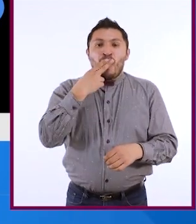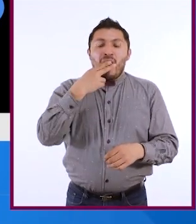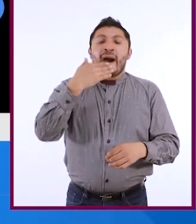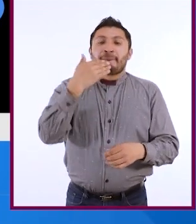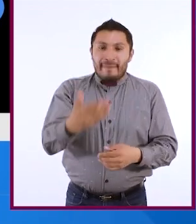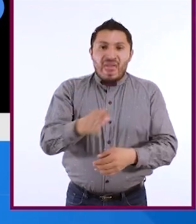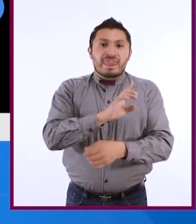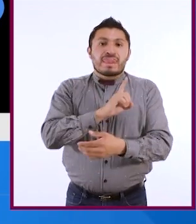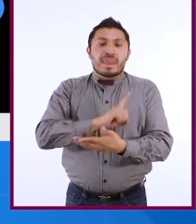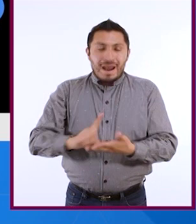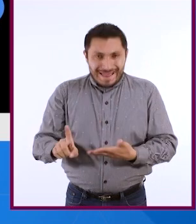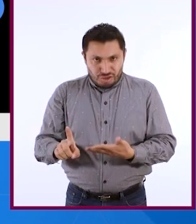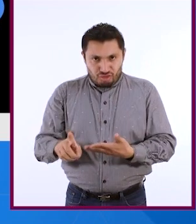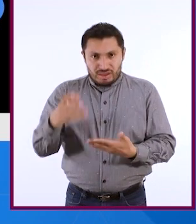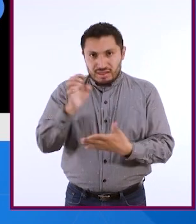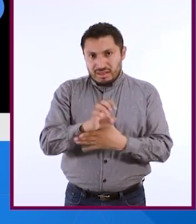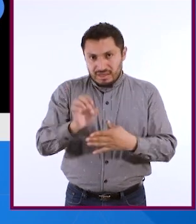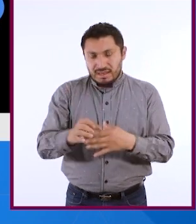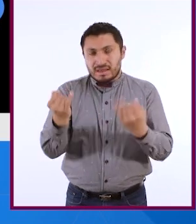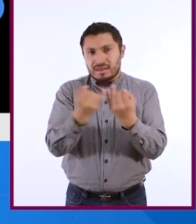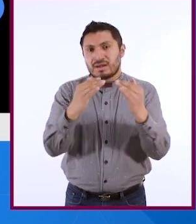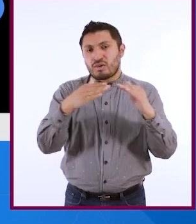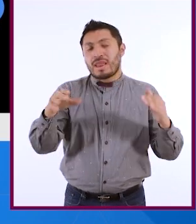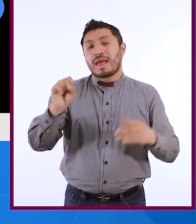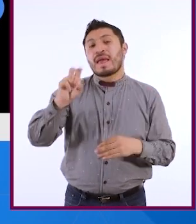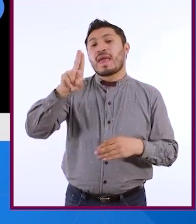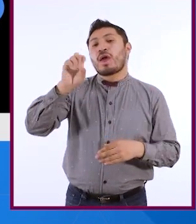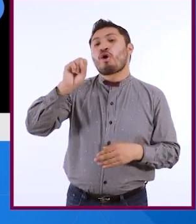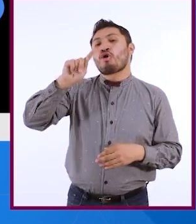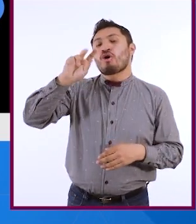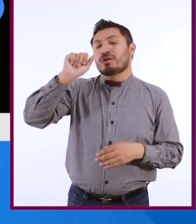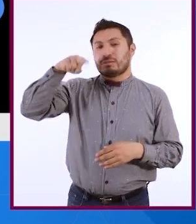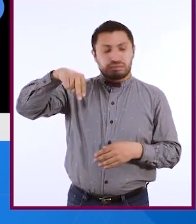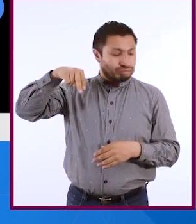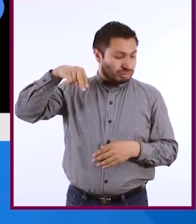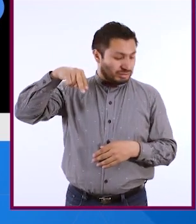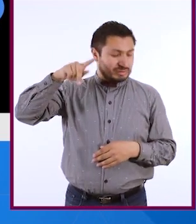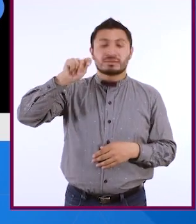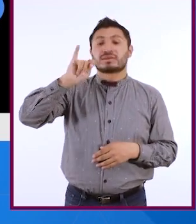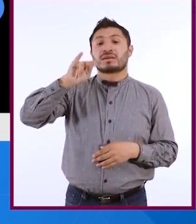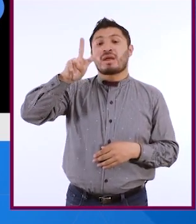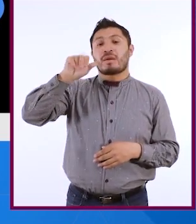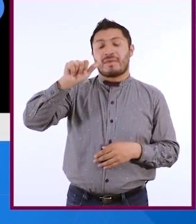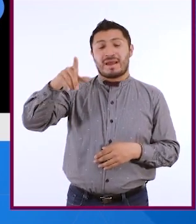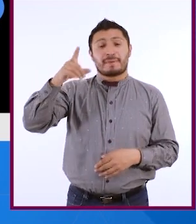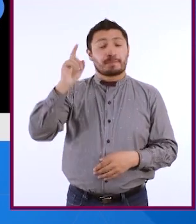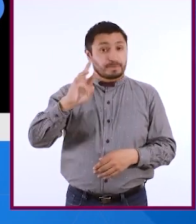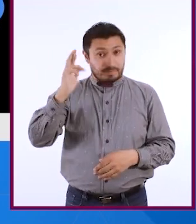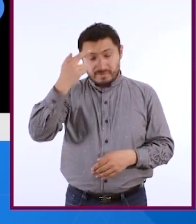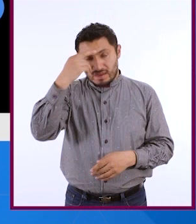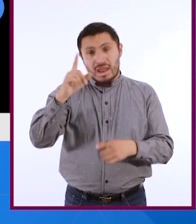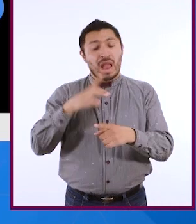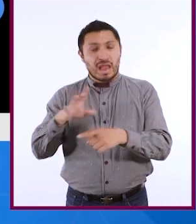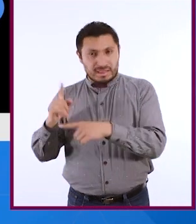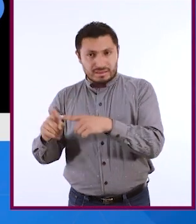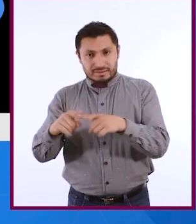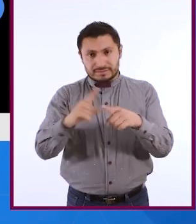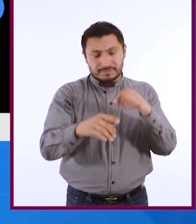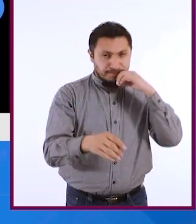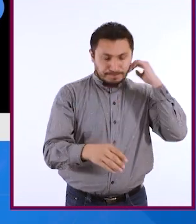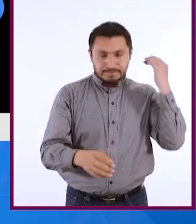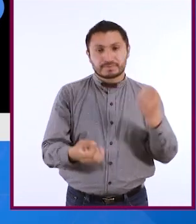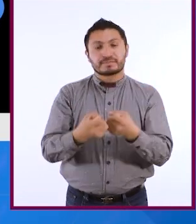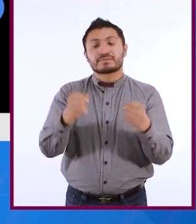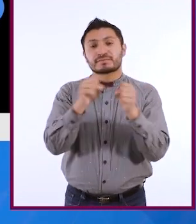los derechos. Entonces, se habla de una igualdad sustantiva tomando en cuenta las diversidades. La sociedad civil tiene